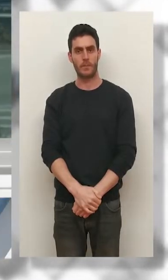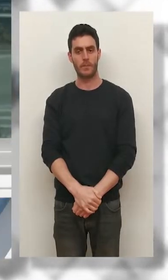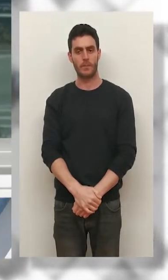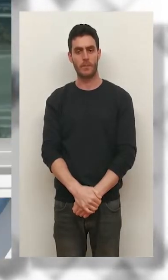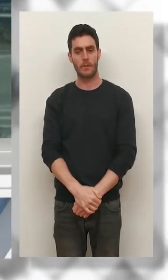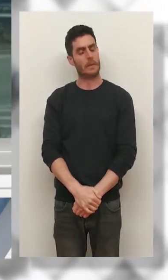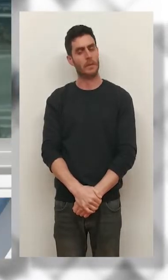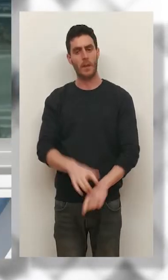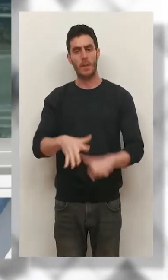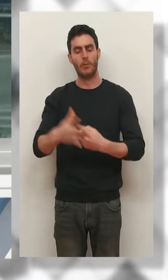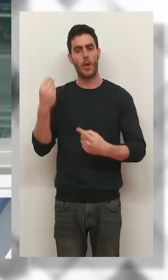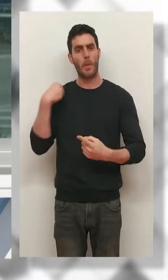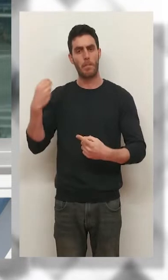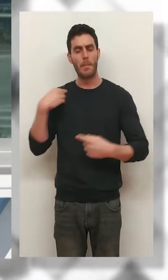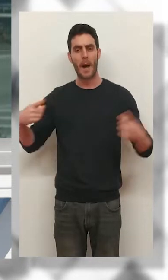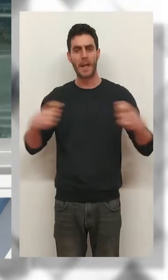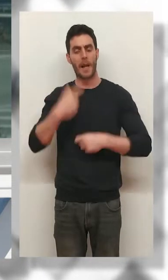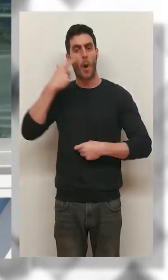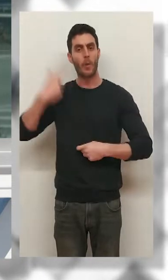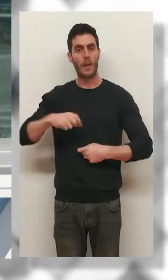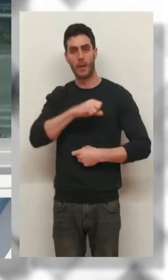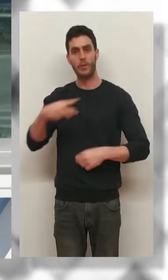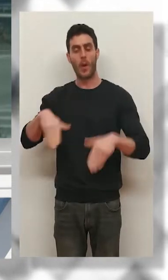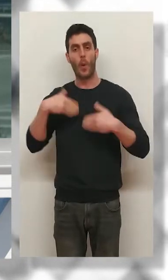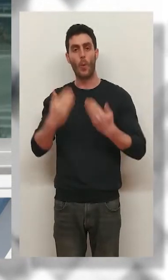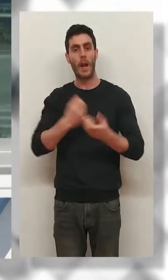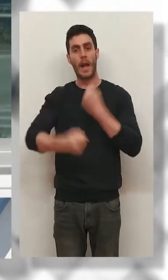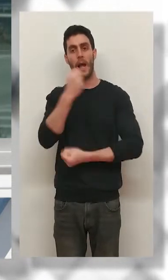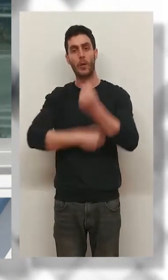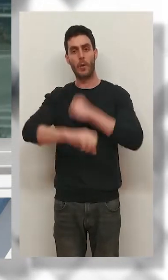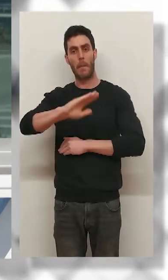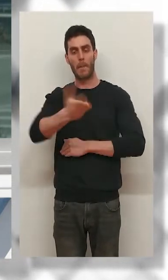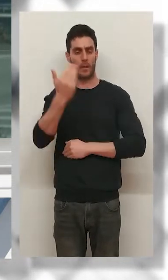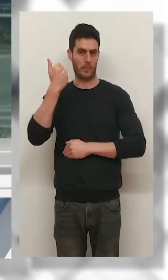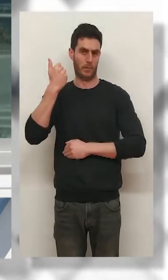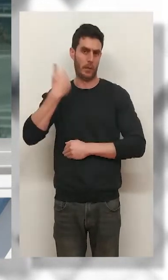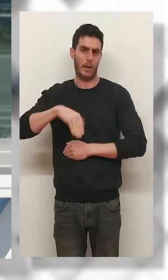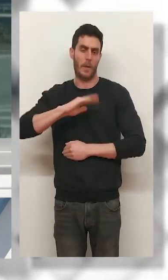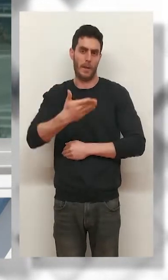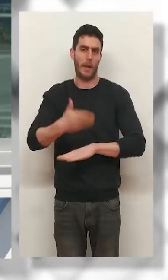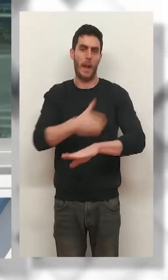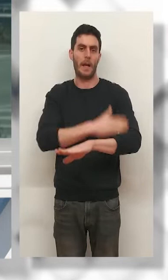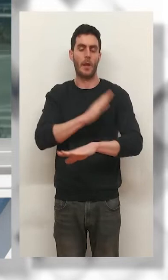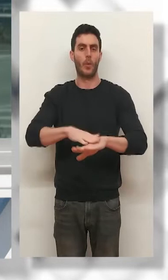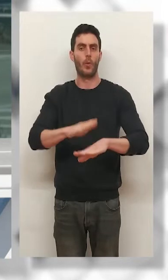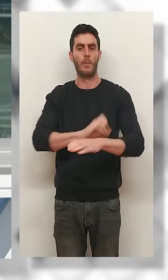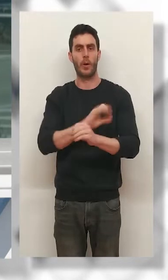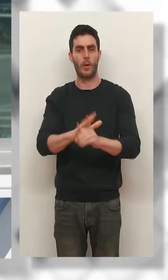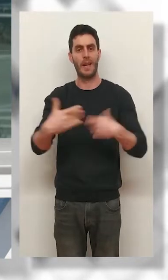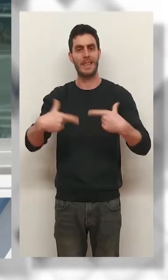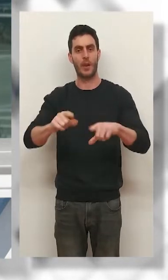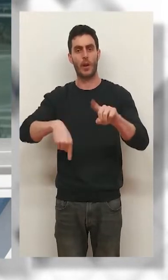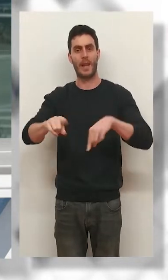Y es que, junto al drama humanitario, la guerra de Ucrania ha venido ya a desestabilizar unas economías muy afectadas por la crisis del coronavirus. El sector del